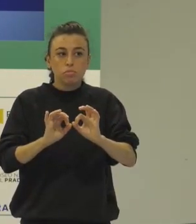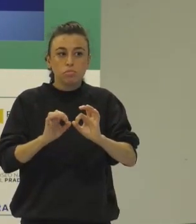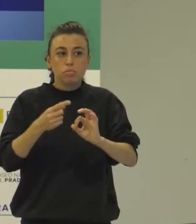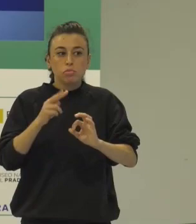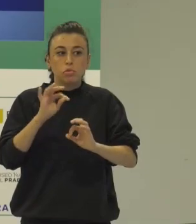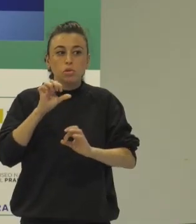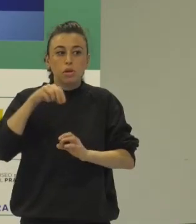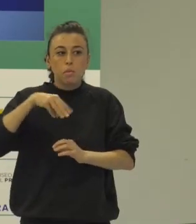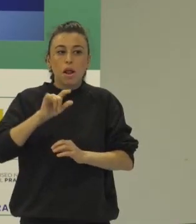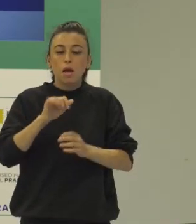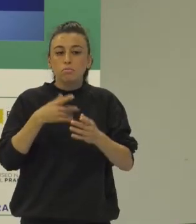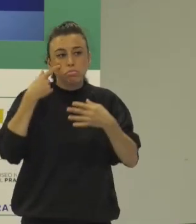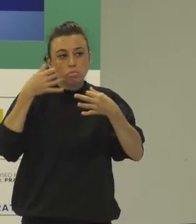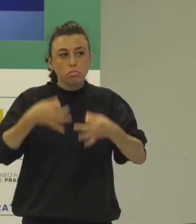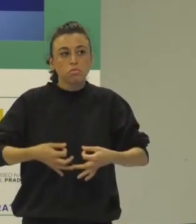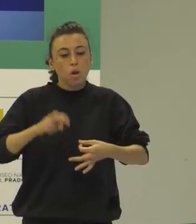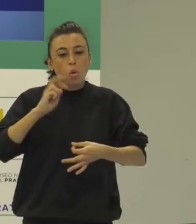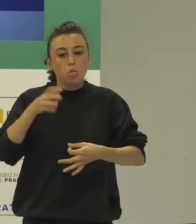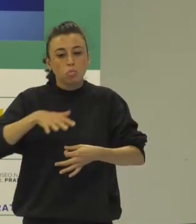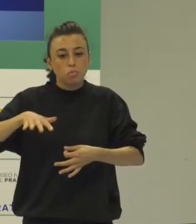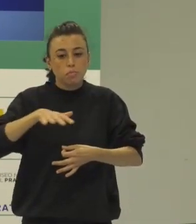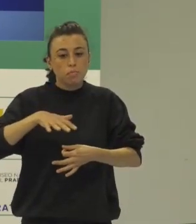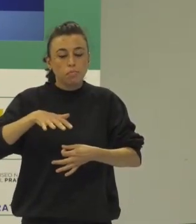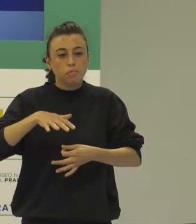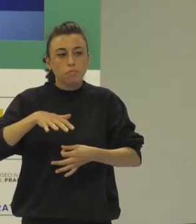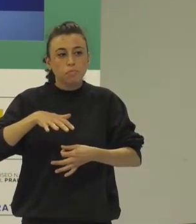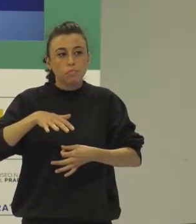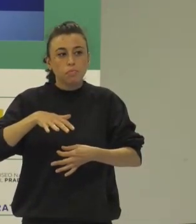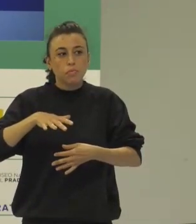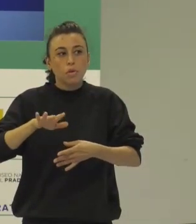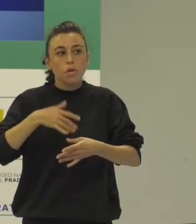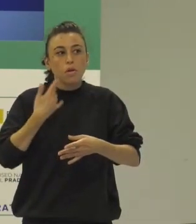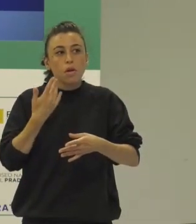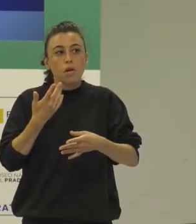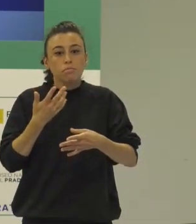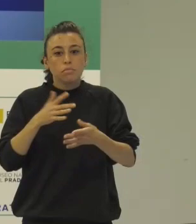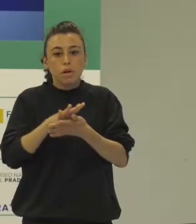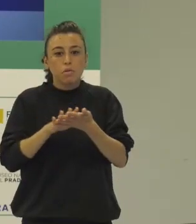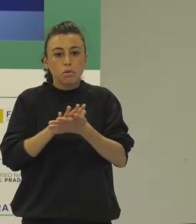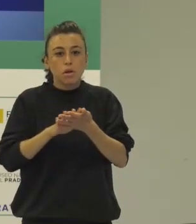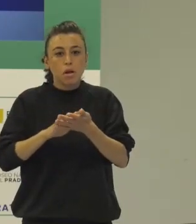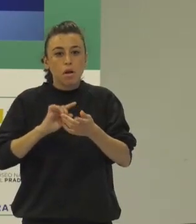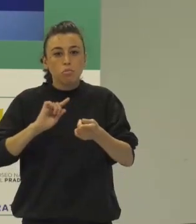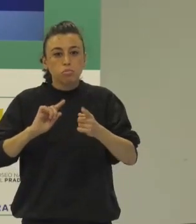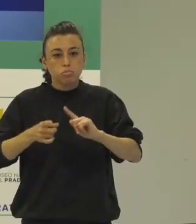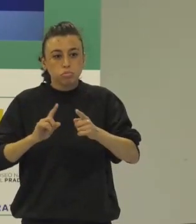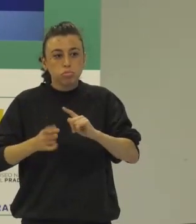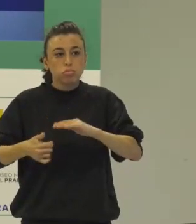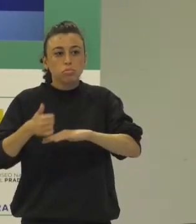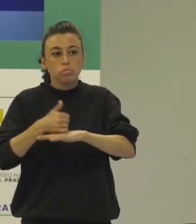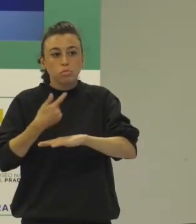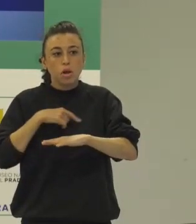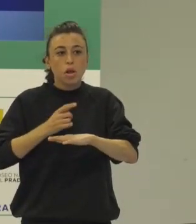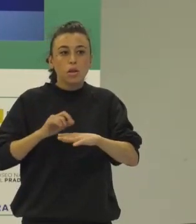ocupa también otros espacios en los que hablar de autoritarismo, de represión, de violencia estatal desde hace muchos años. De